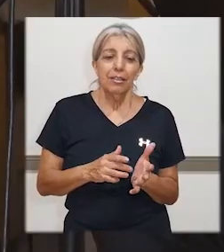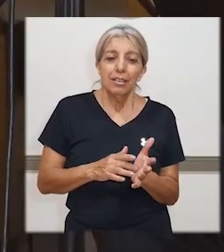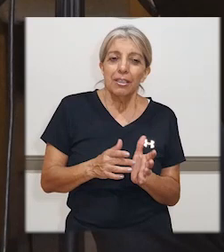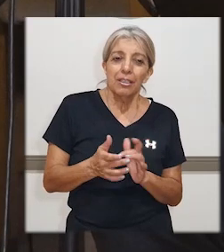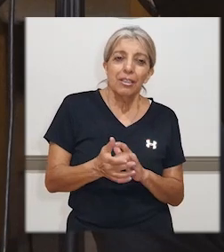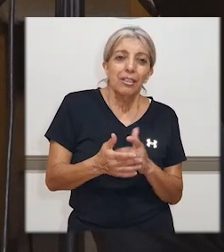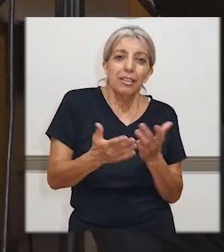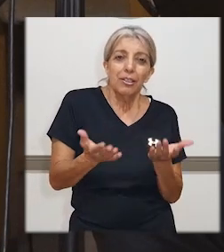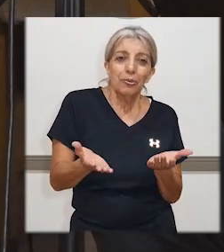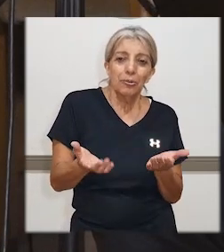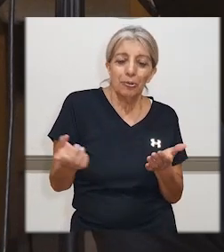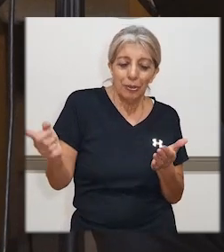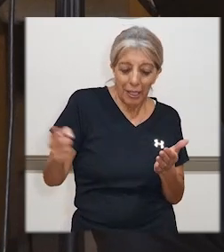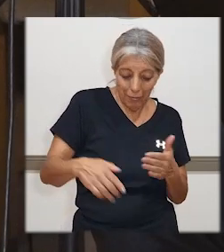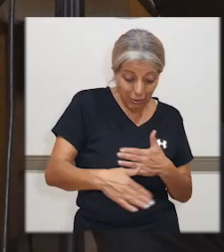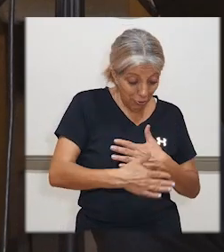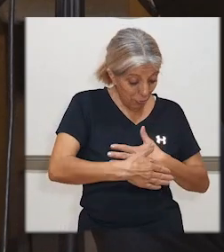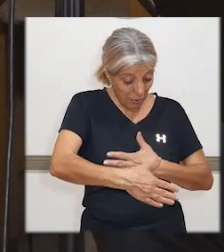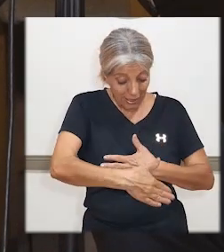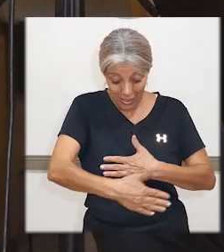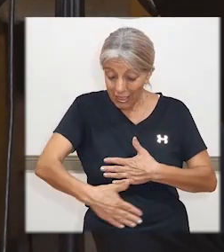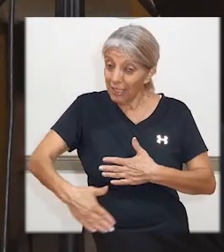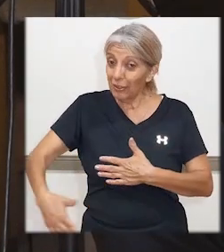no has buscado